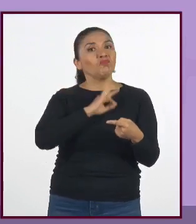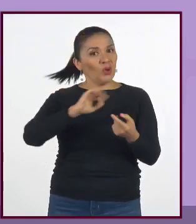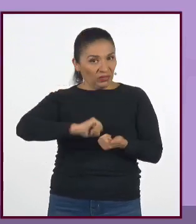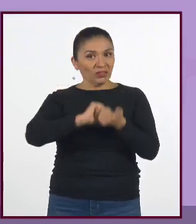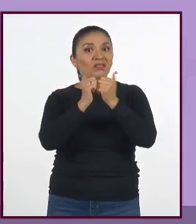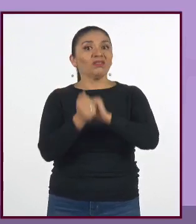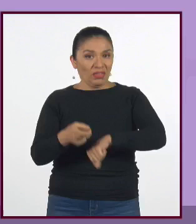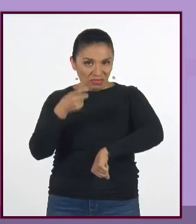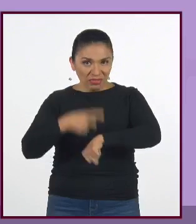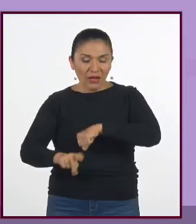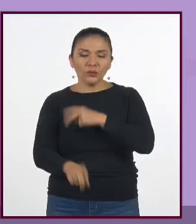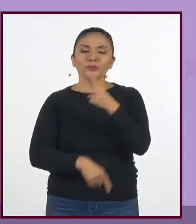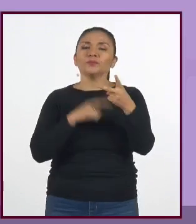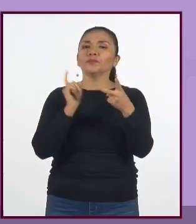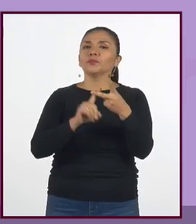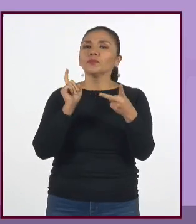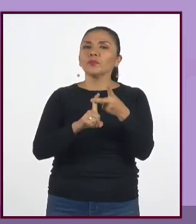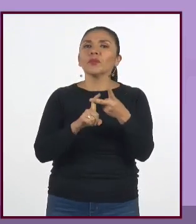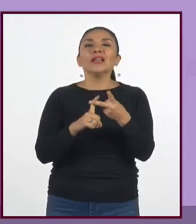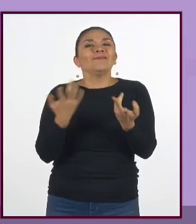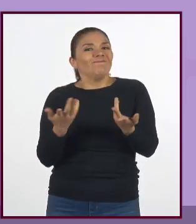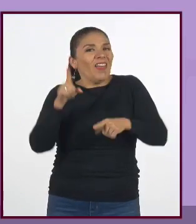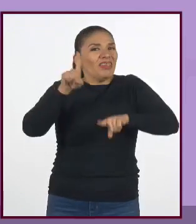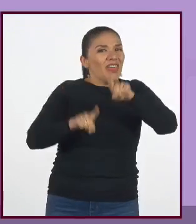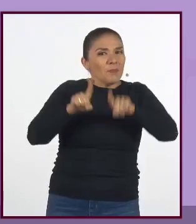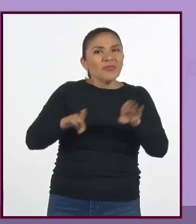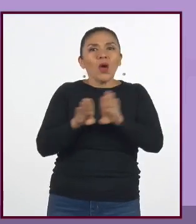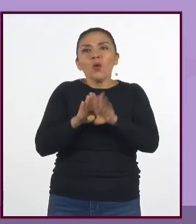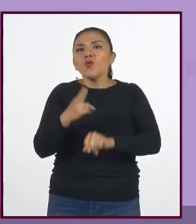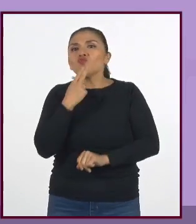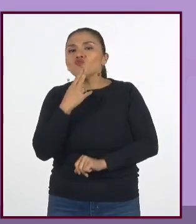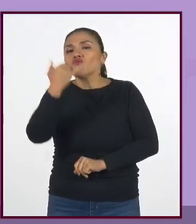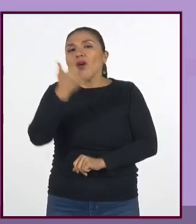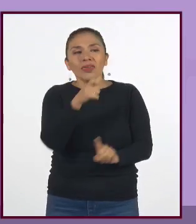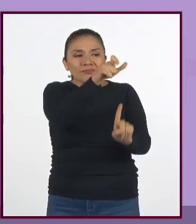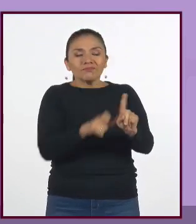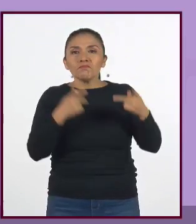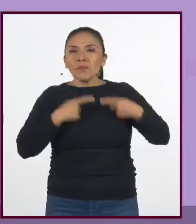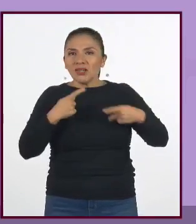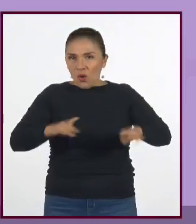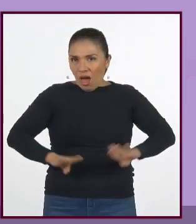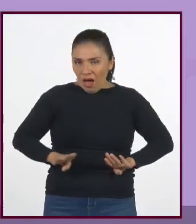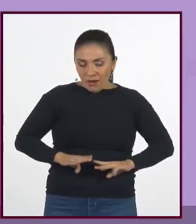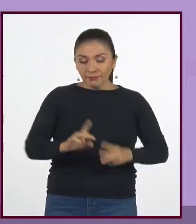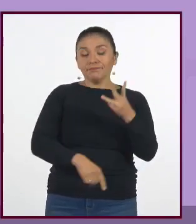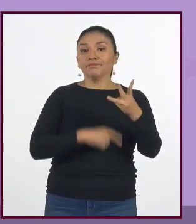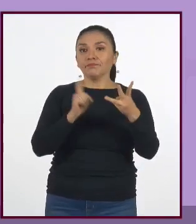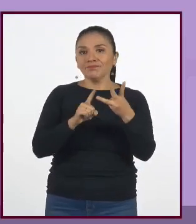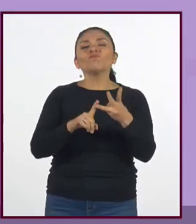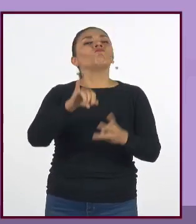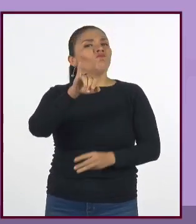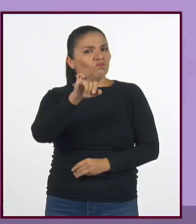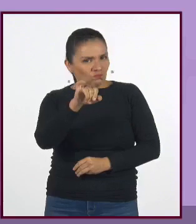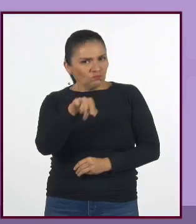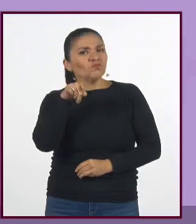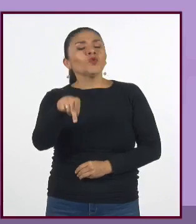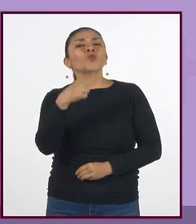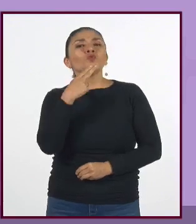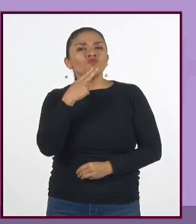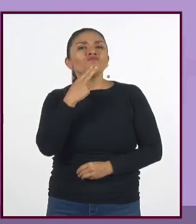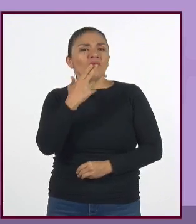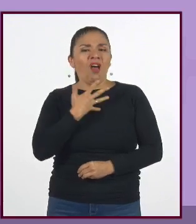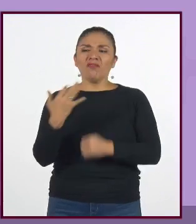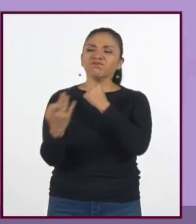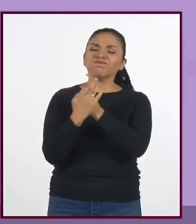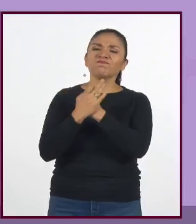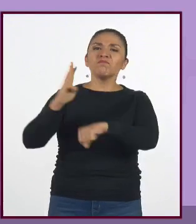efectos dañinos. Inciso B, depende del uso y de la persona que la consuma. Inciso C, sí, su uso tiene más beneficios